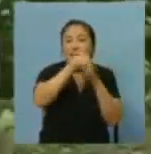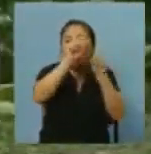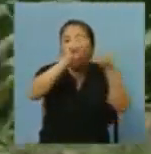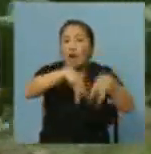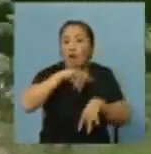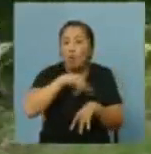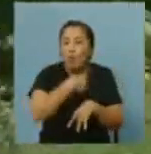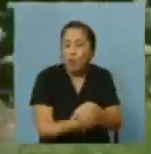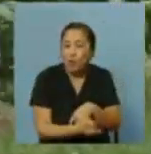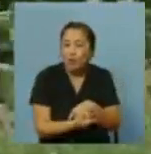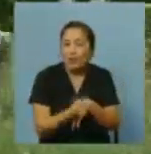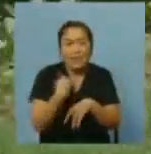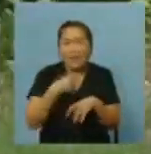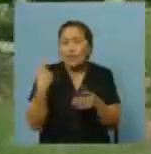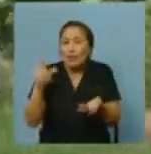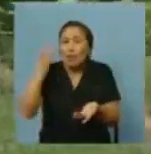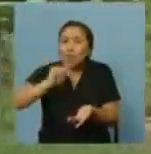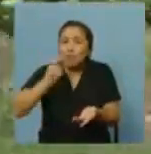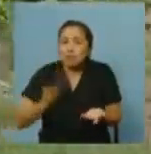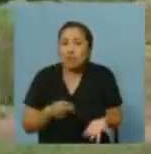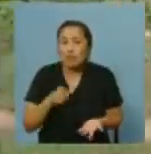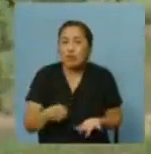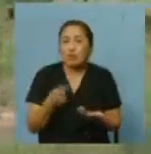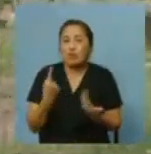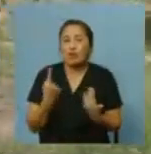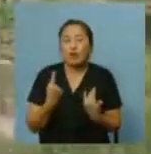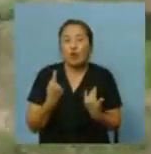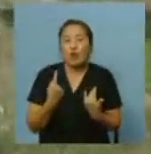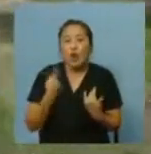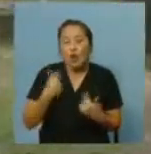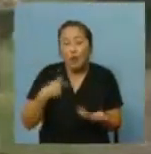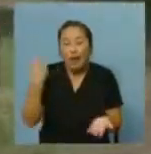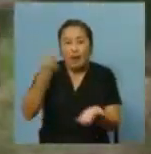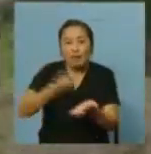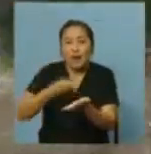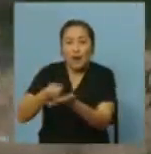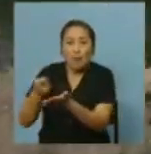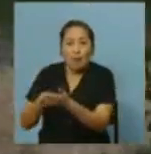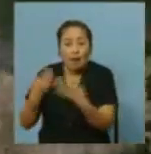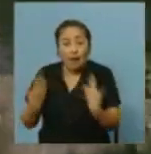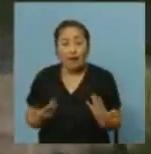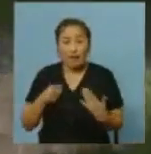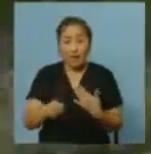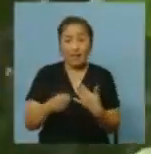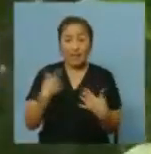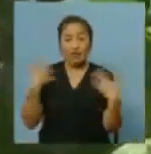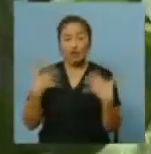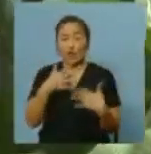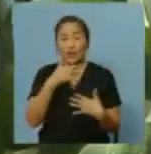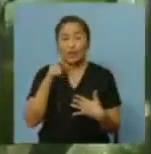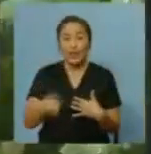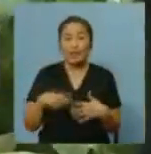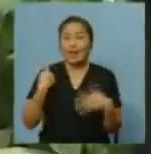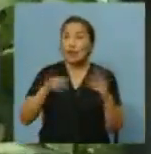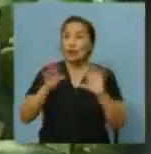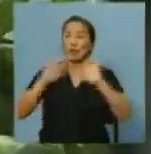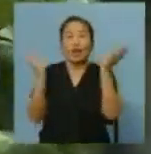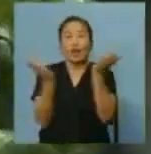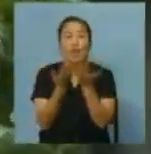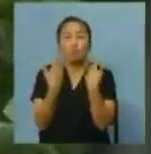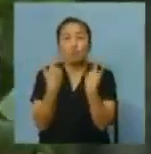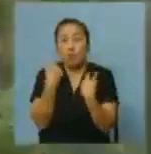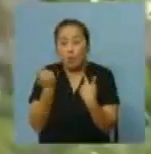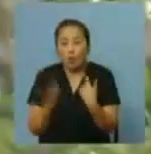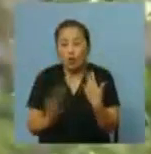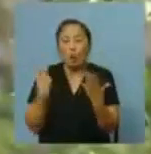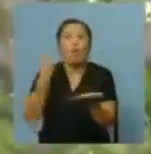esto no es lo suficiente ni por lo que corresponde ni por lo que entendemos que internacionalmente también